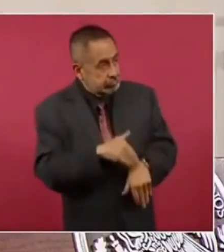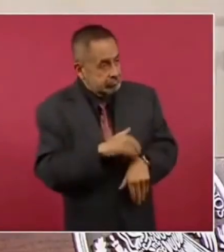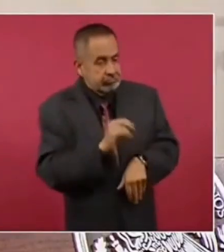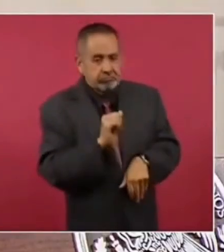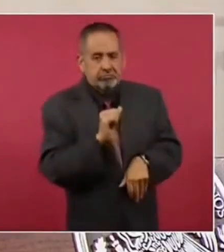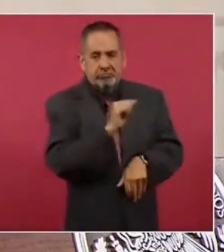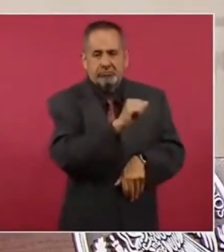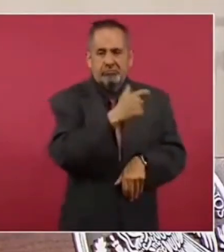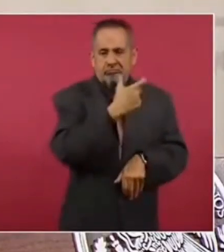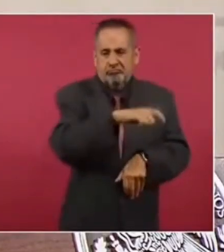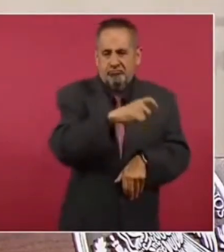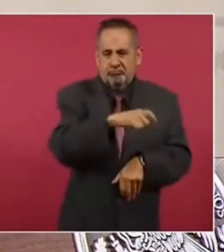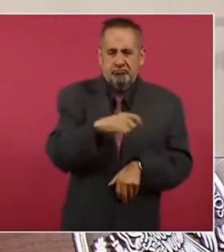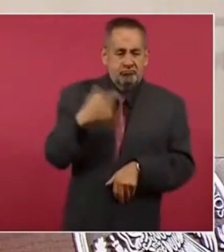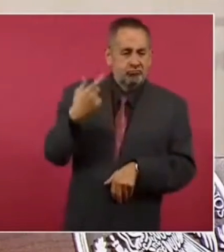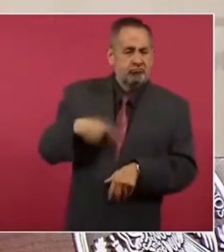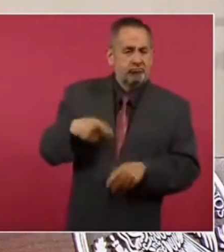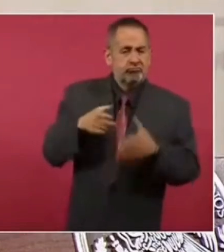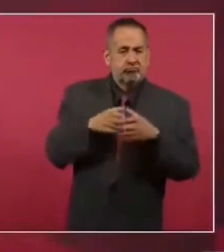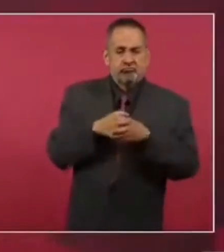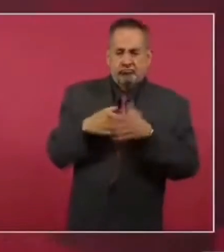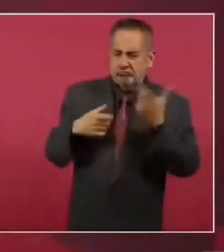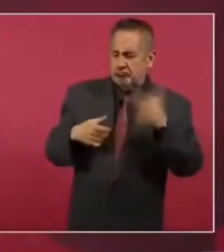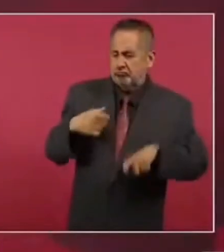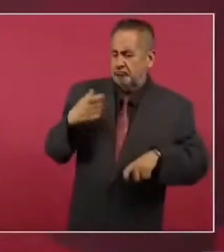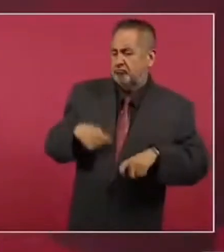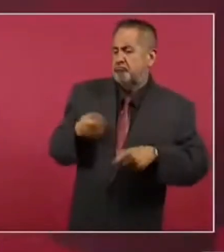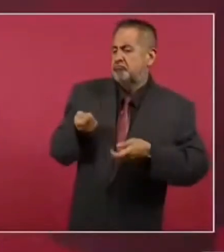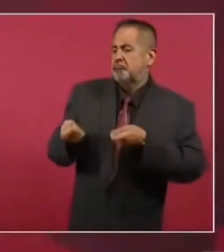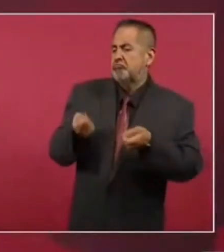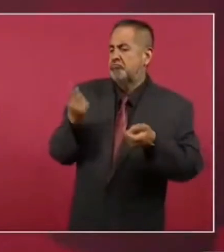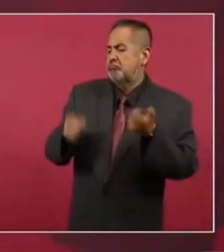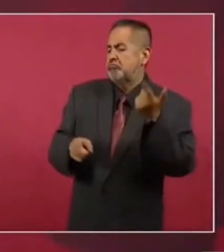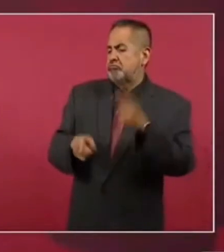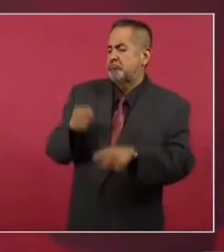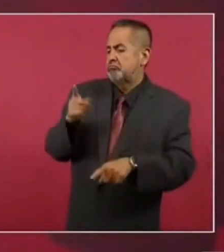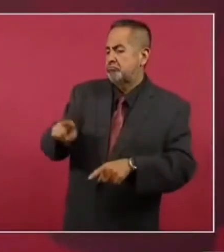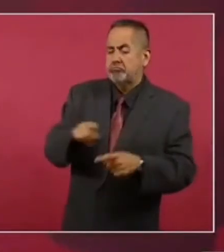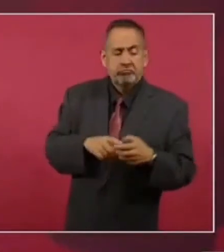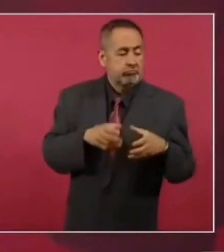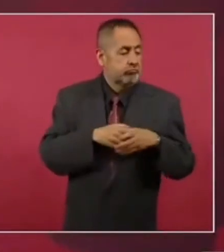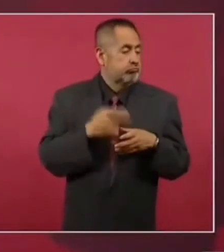al poder económico y al poder político.